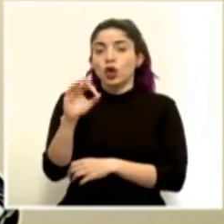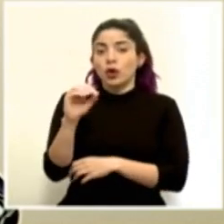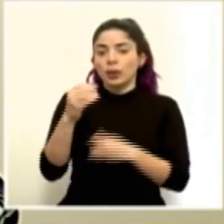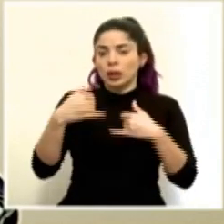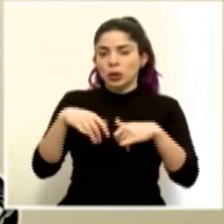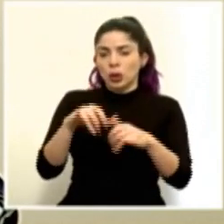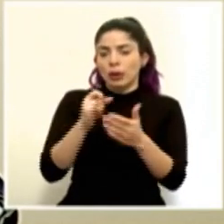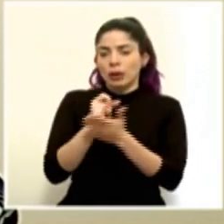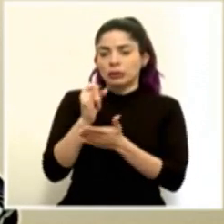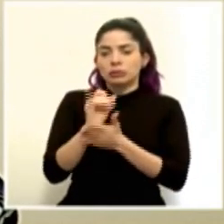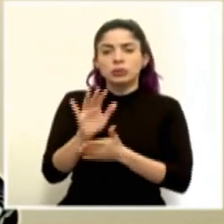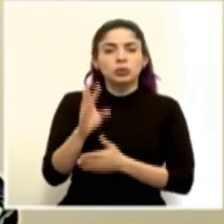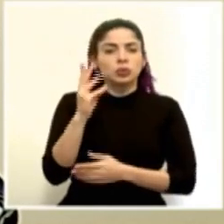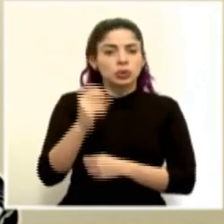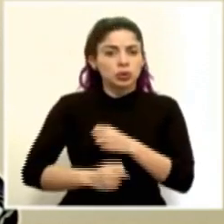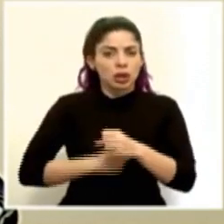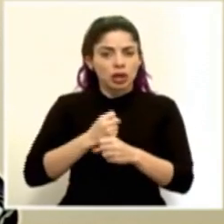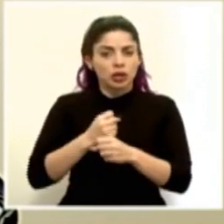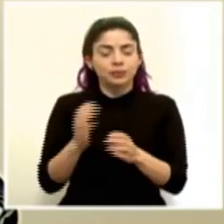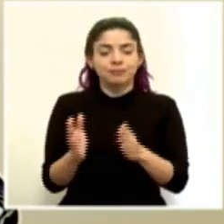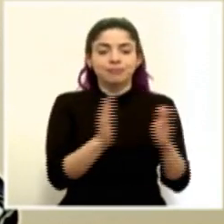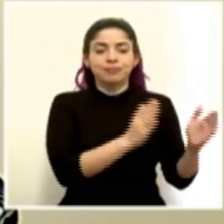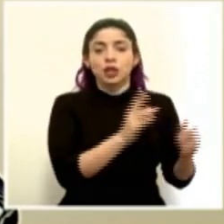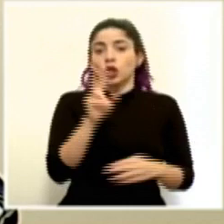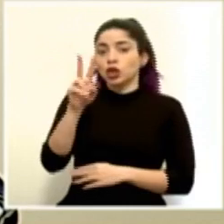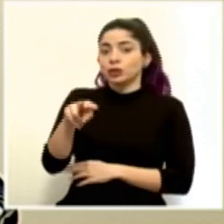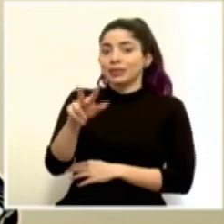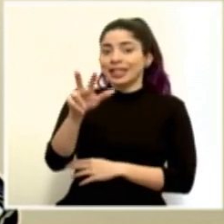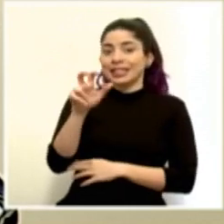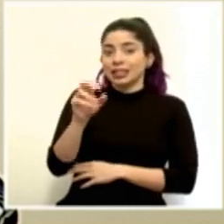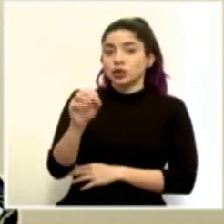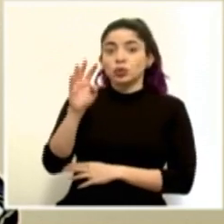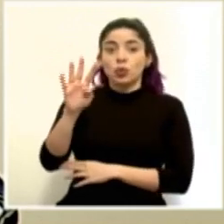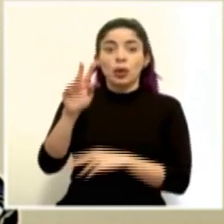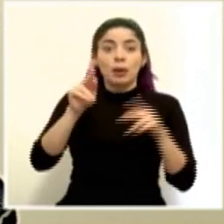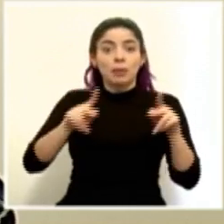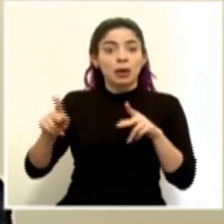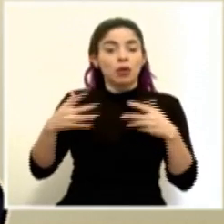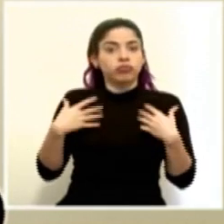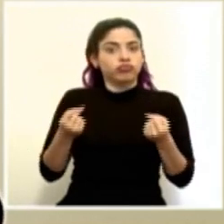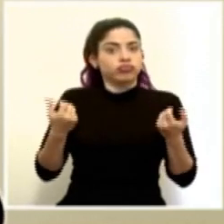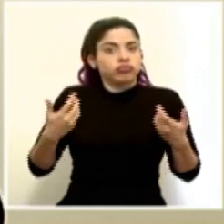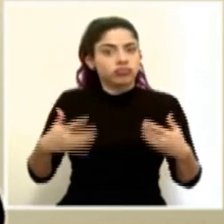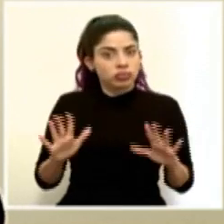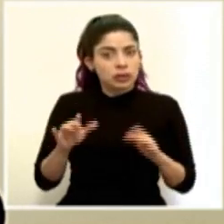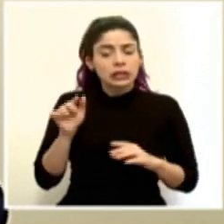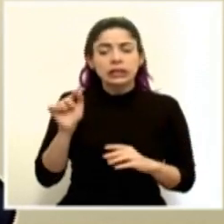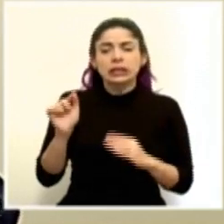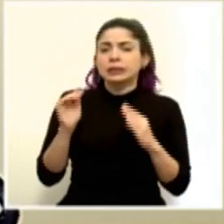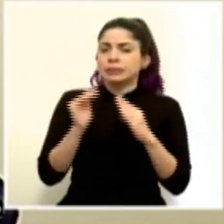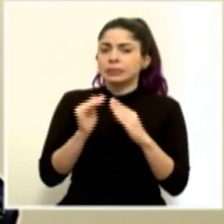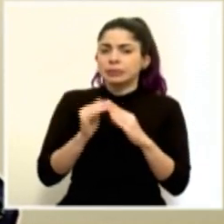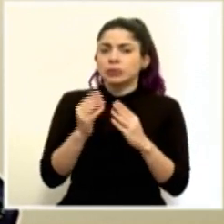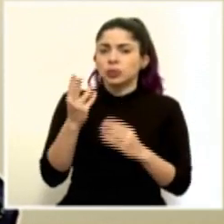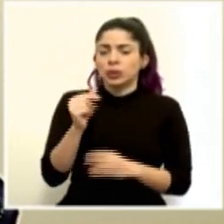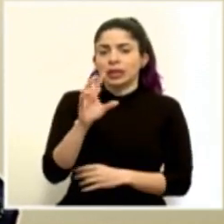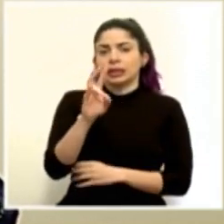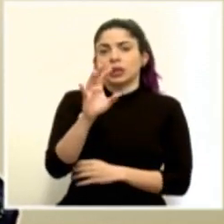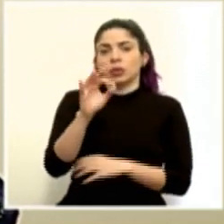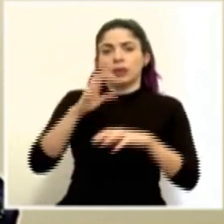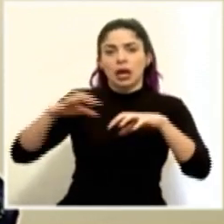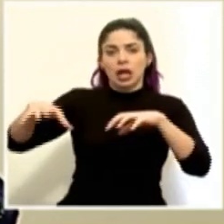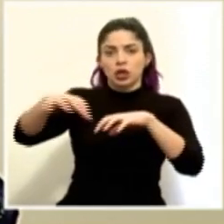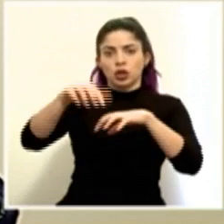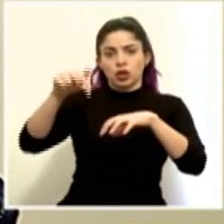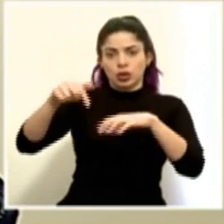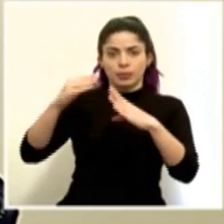se encuentran en investigación. Tenemos 2.304 personas recuperadas que están en 79 cantones.